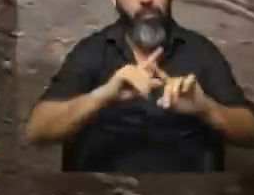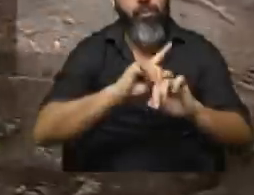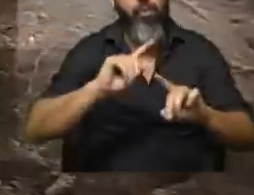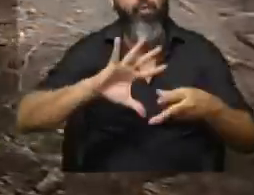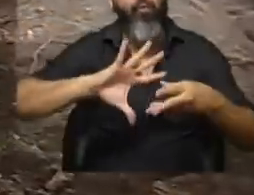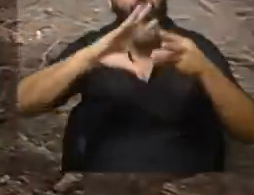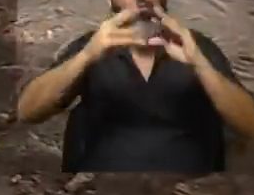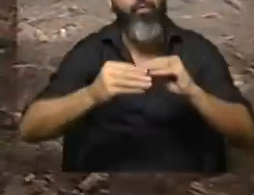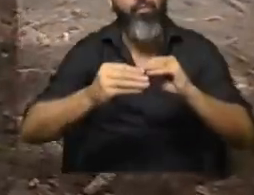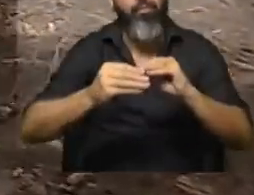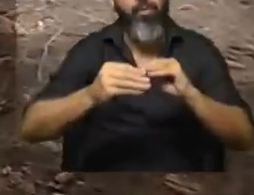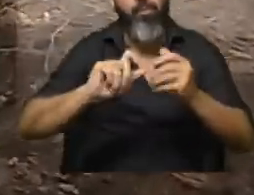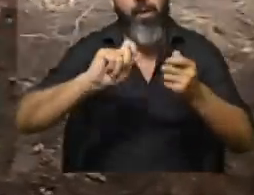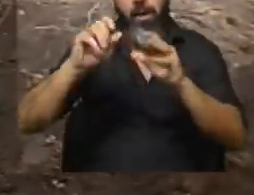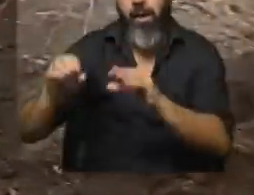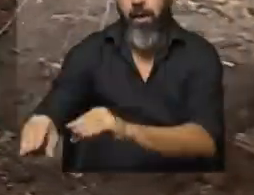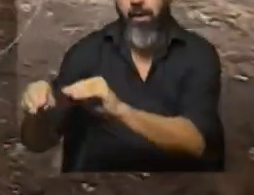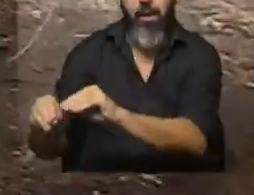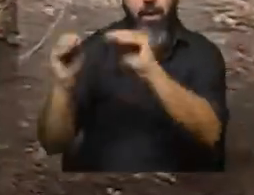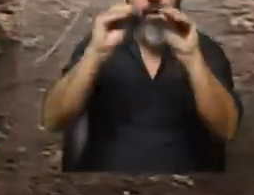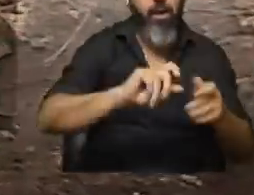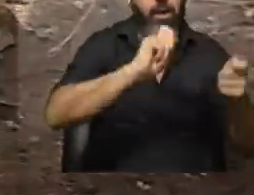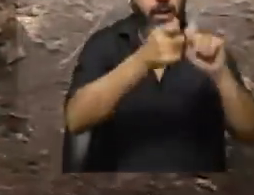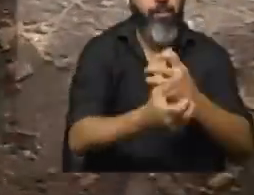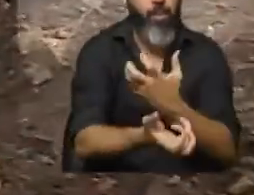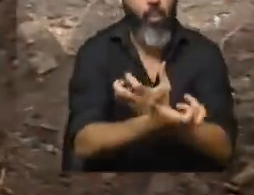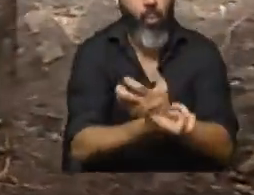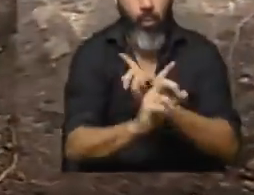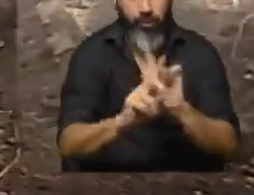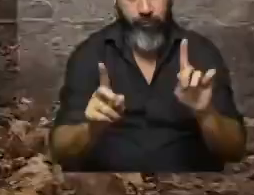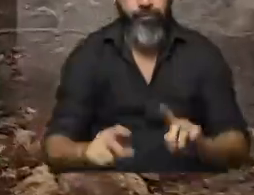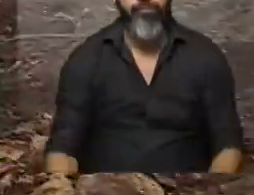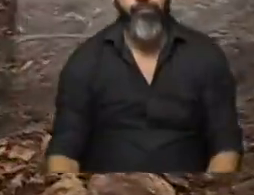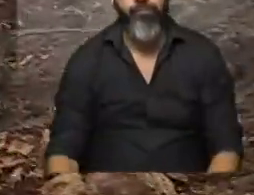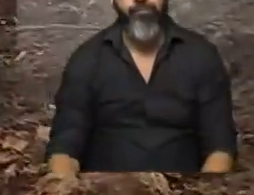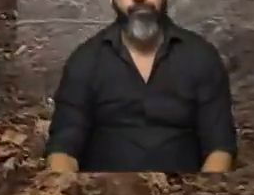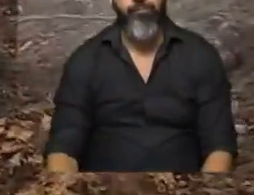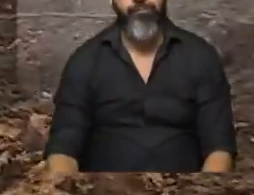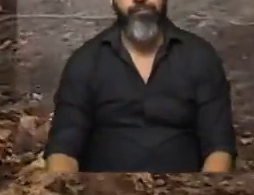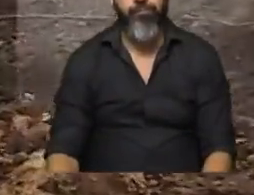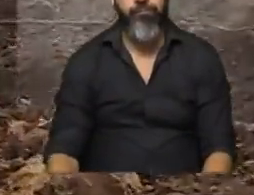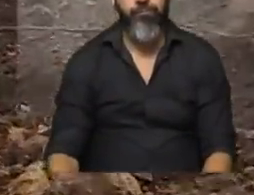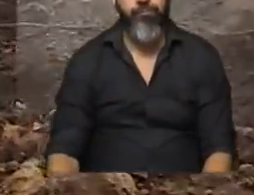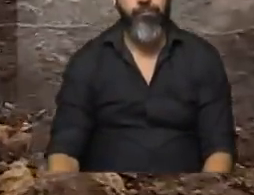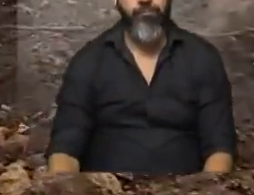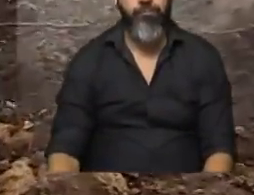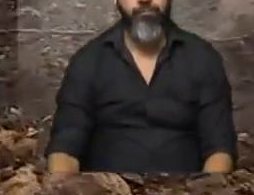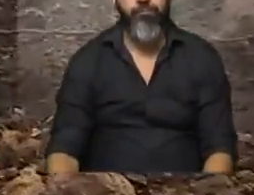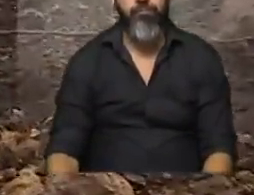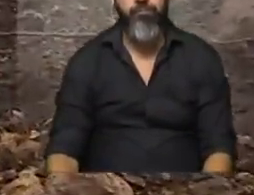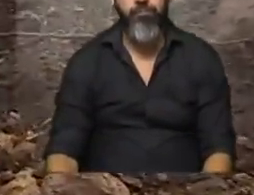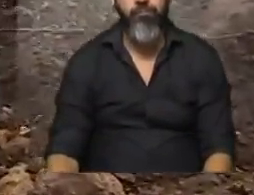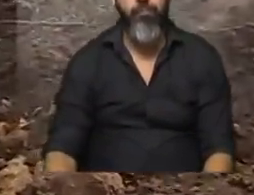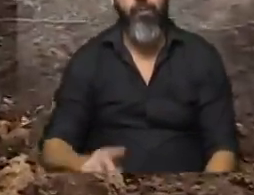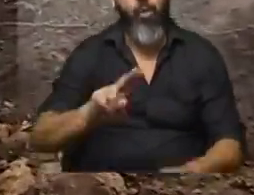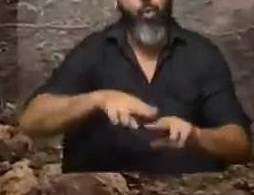la relación anatómica que tienen nuestros restos cuando este cuando nos entierran por primera vez entonces este